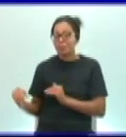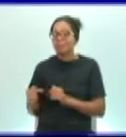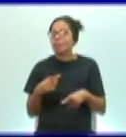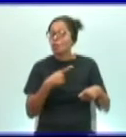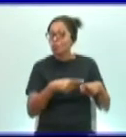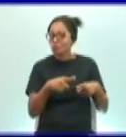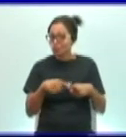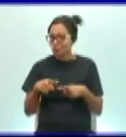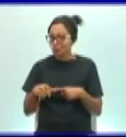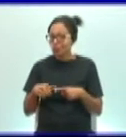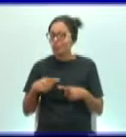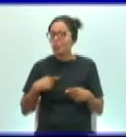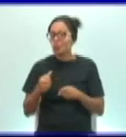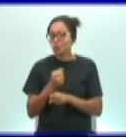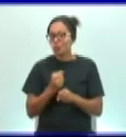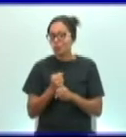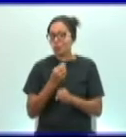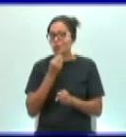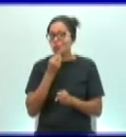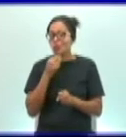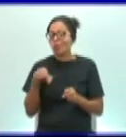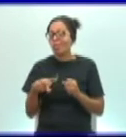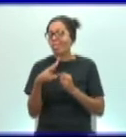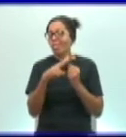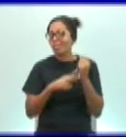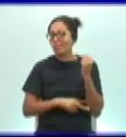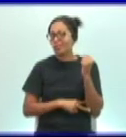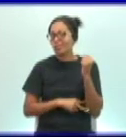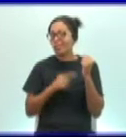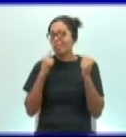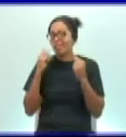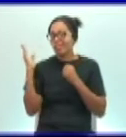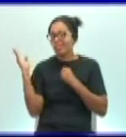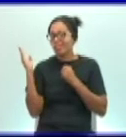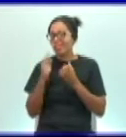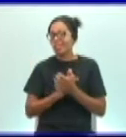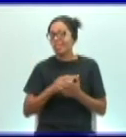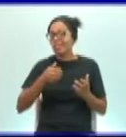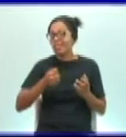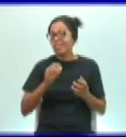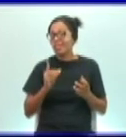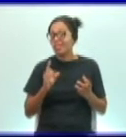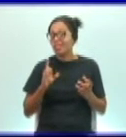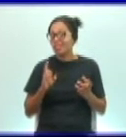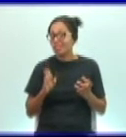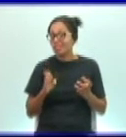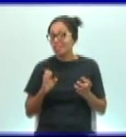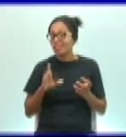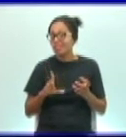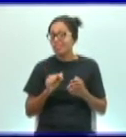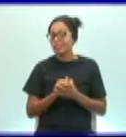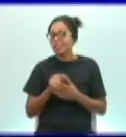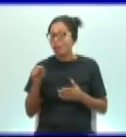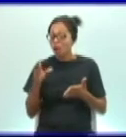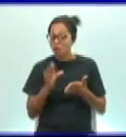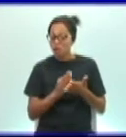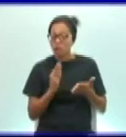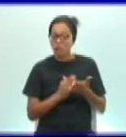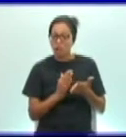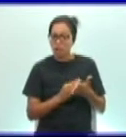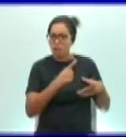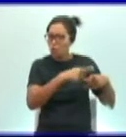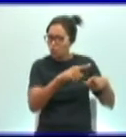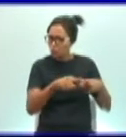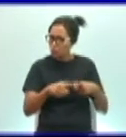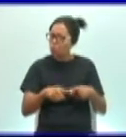que yo puedo utilizar en la valoración que yo haga de esta personalidad. No es lo único, en el libro de texto existen otros elementos que